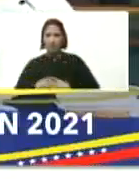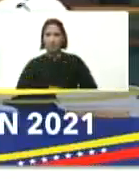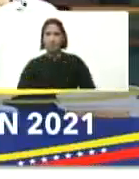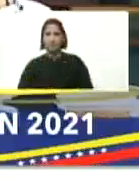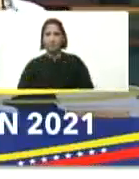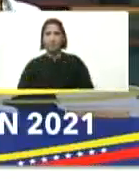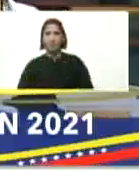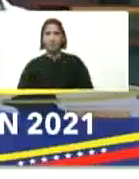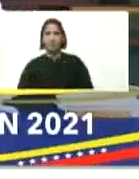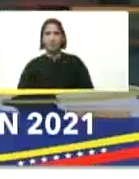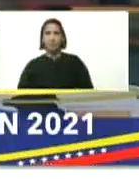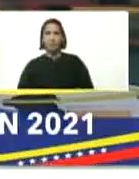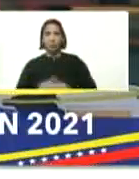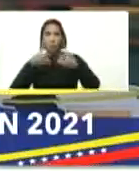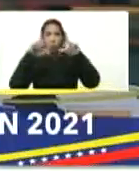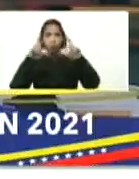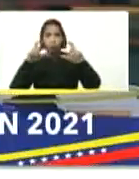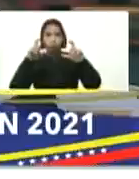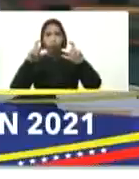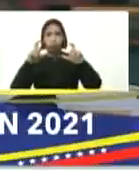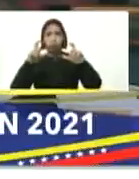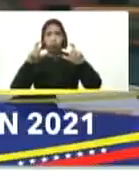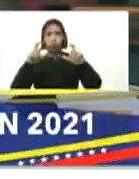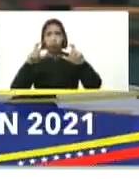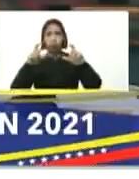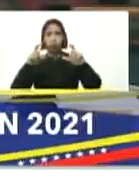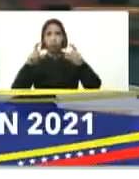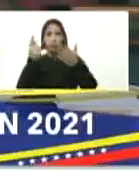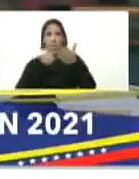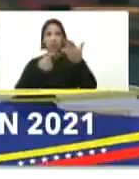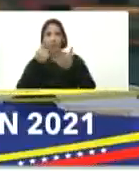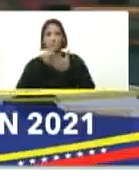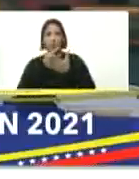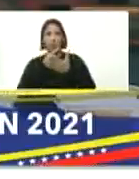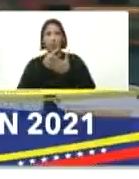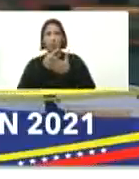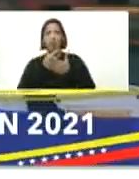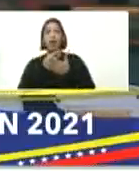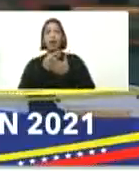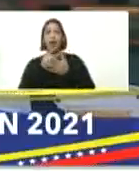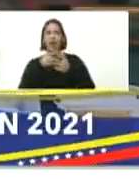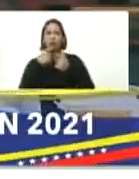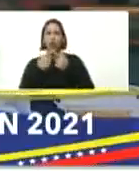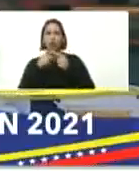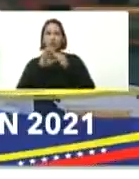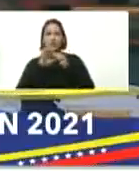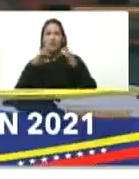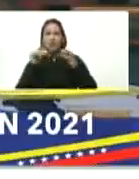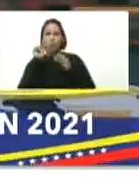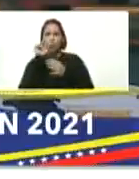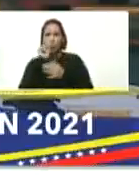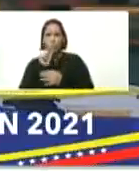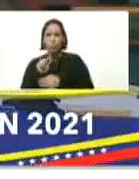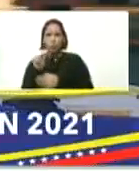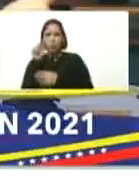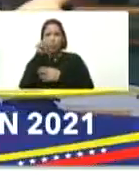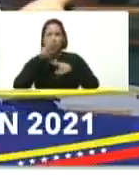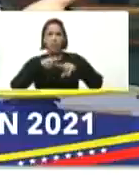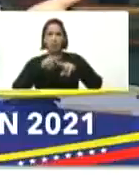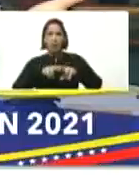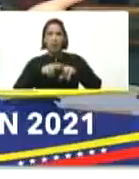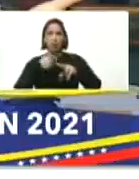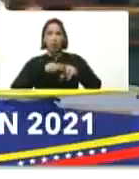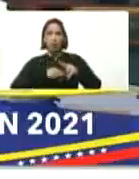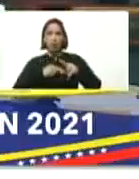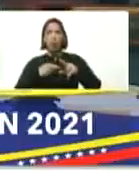era tomarle la foto a lo que uno había diagramado y dividirlo en punticos negros. Y con eso iba uno, sacaba la